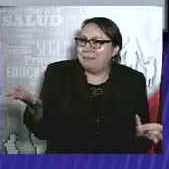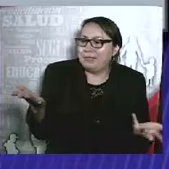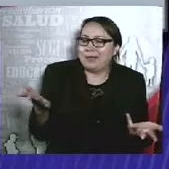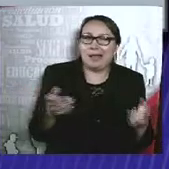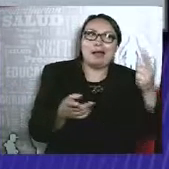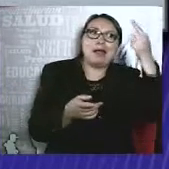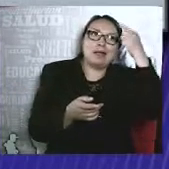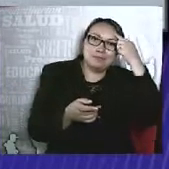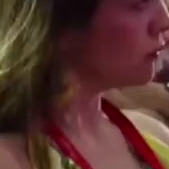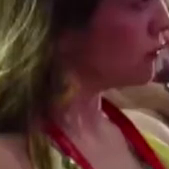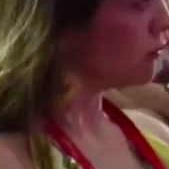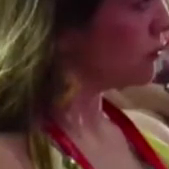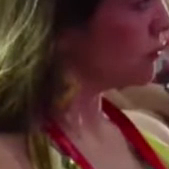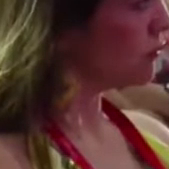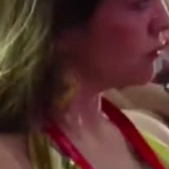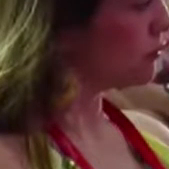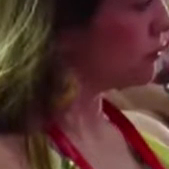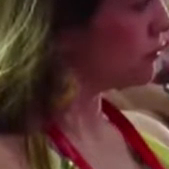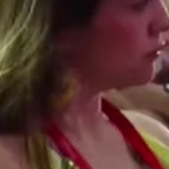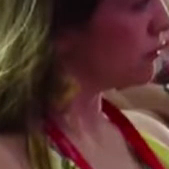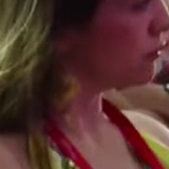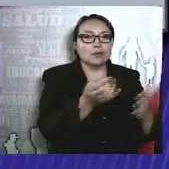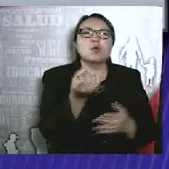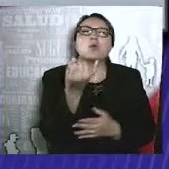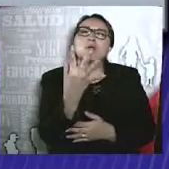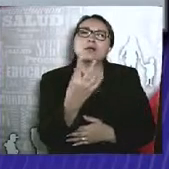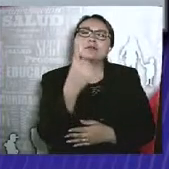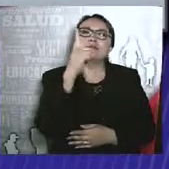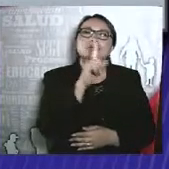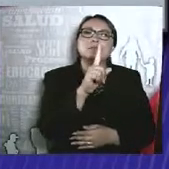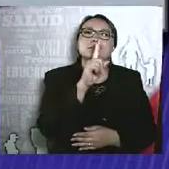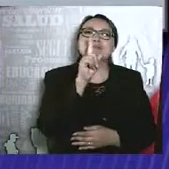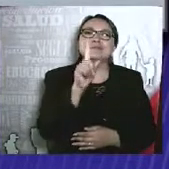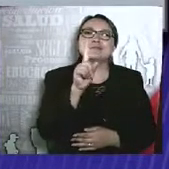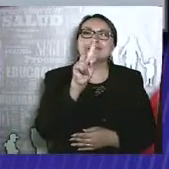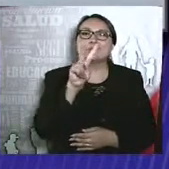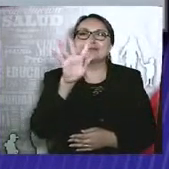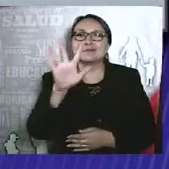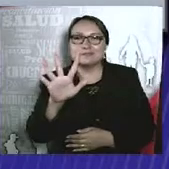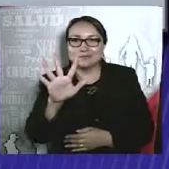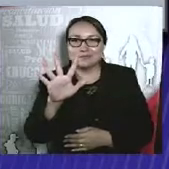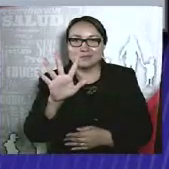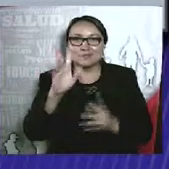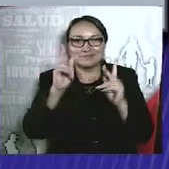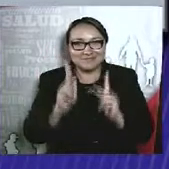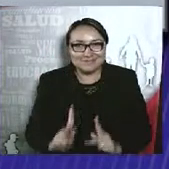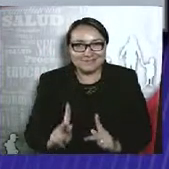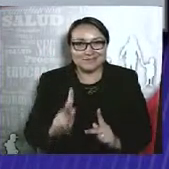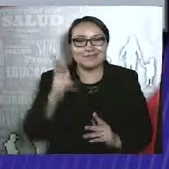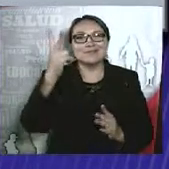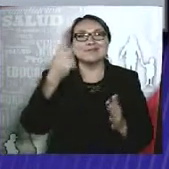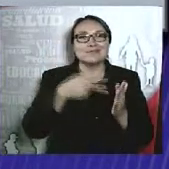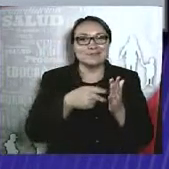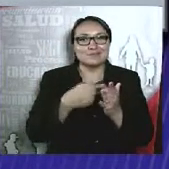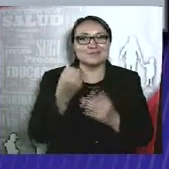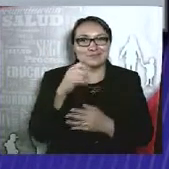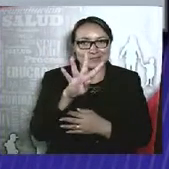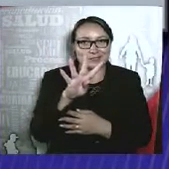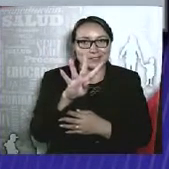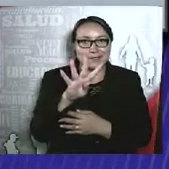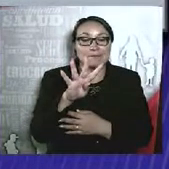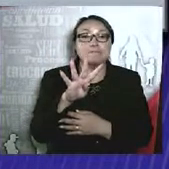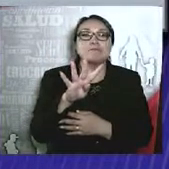para la reintegración. Llegamos entonces a 1.125 personas en el 2014, beneficiamos a 17 municipios con